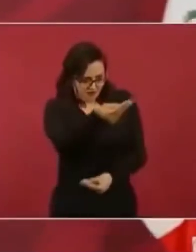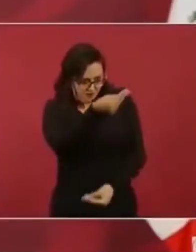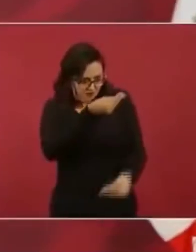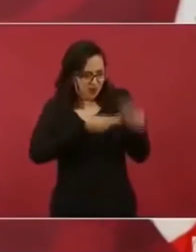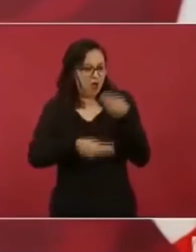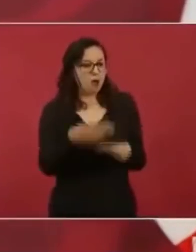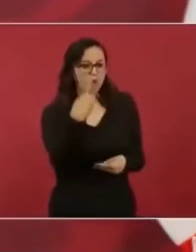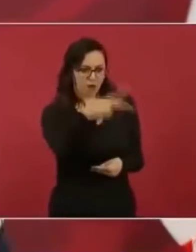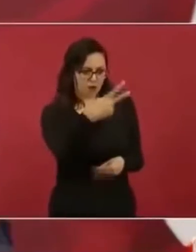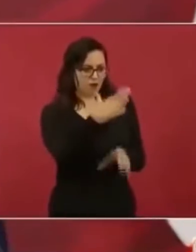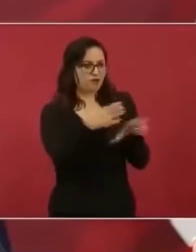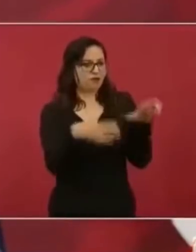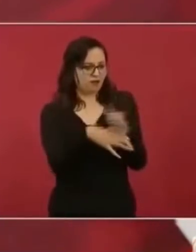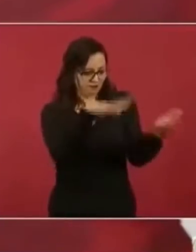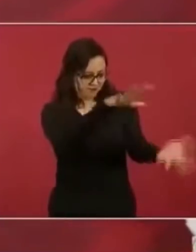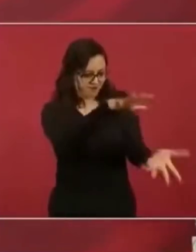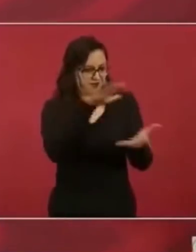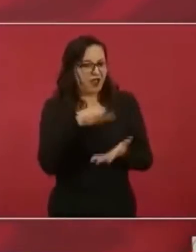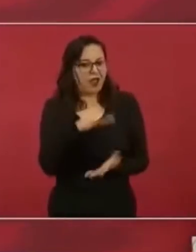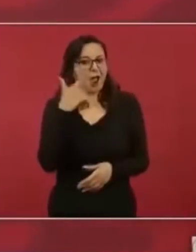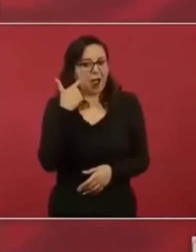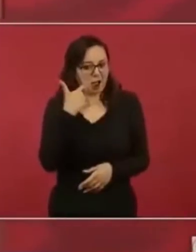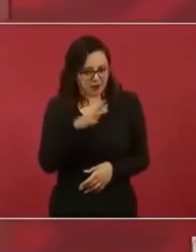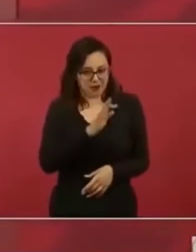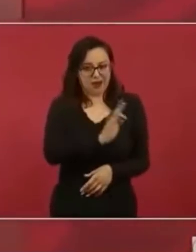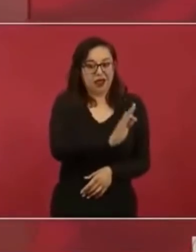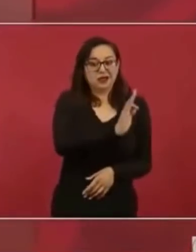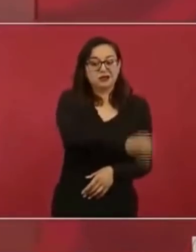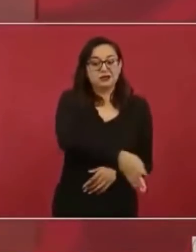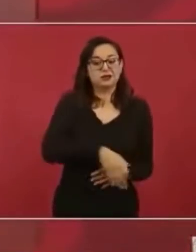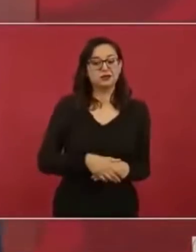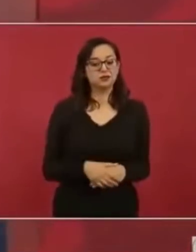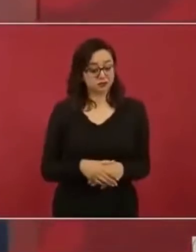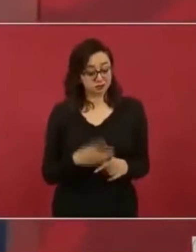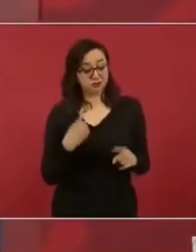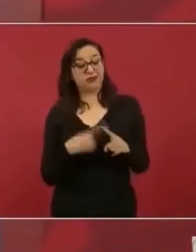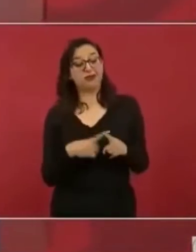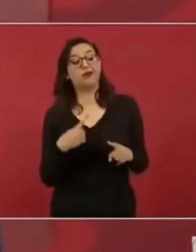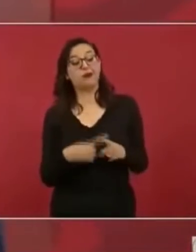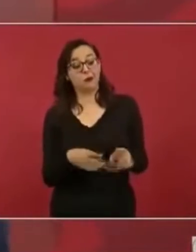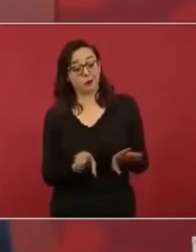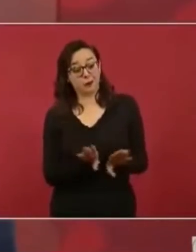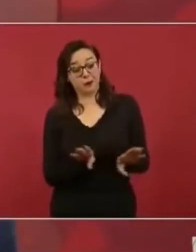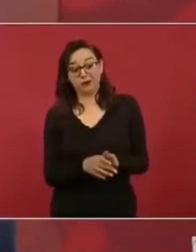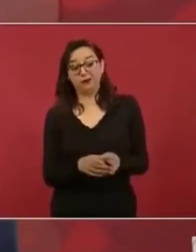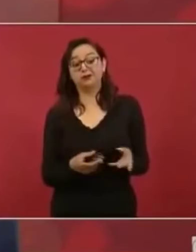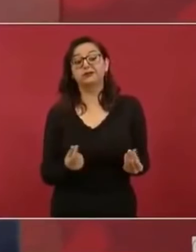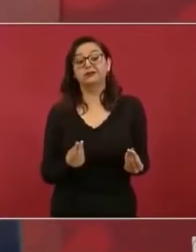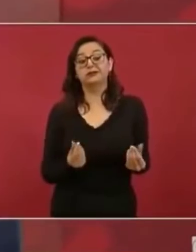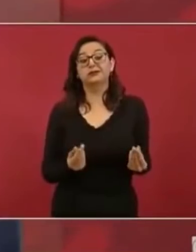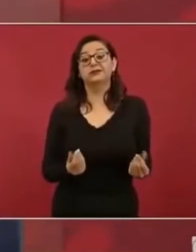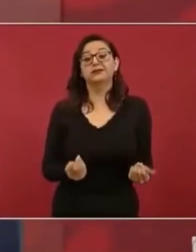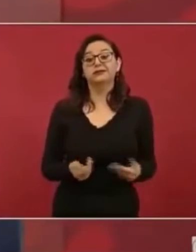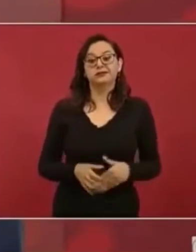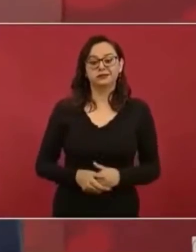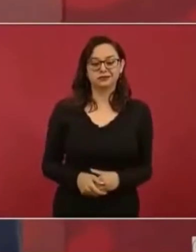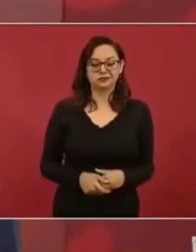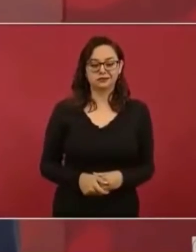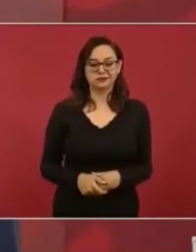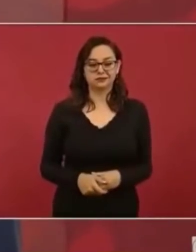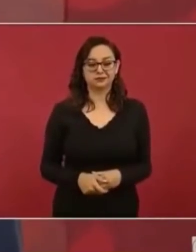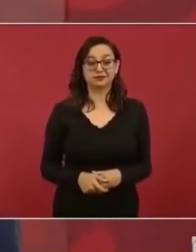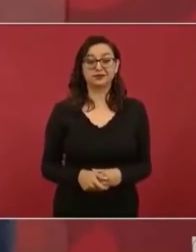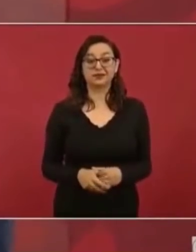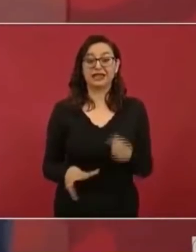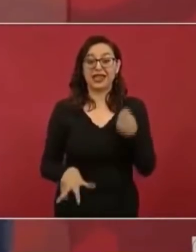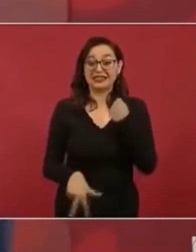comediante influencer Chumel Torres, otro patético, y el otro de Lord Montajes, quienes